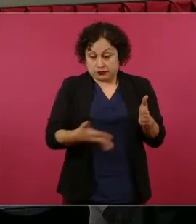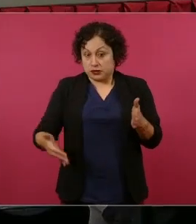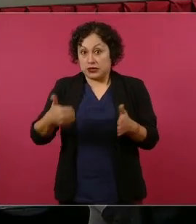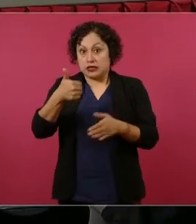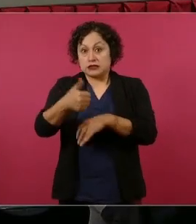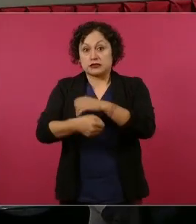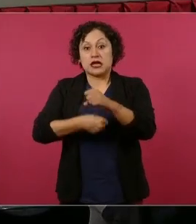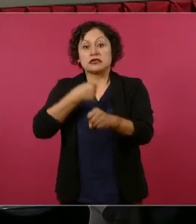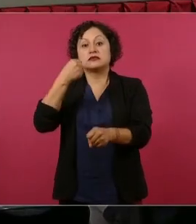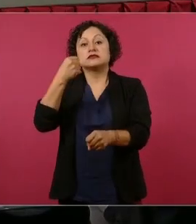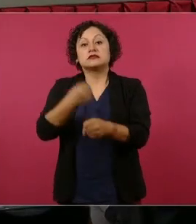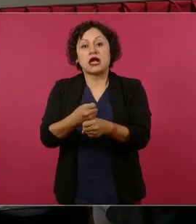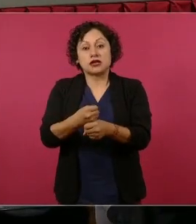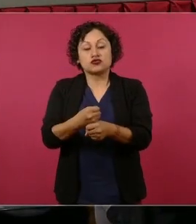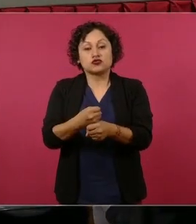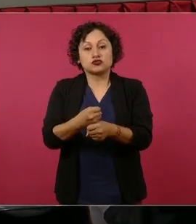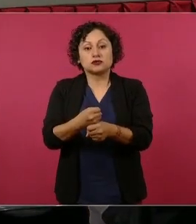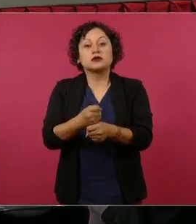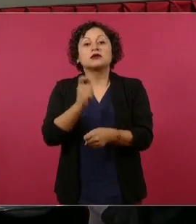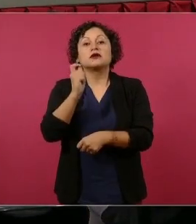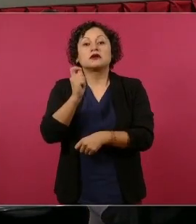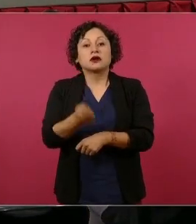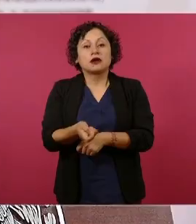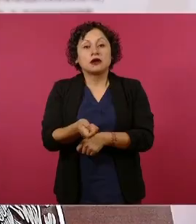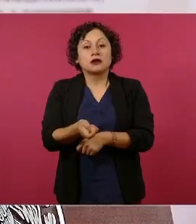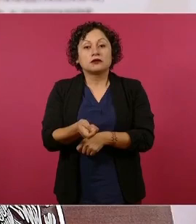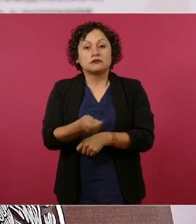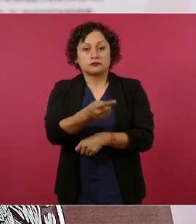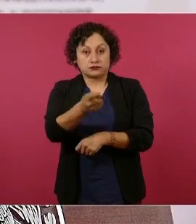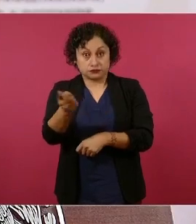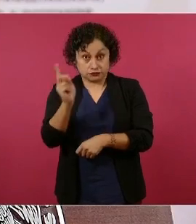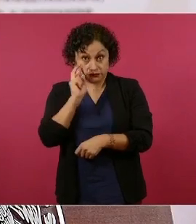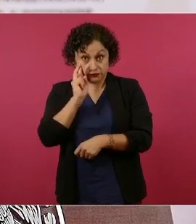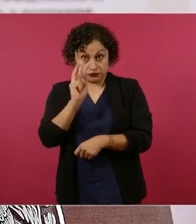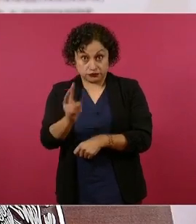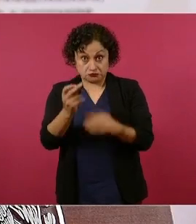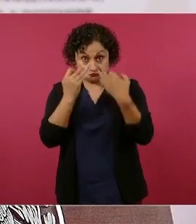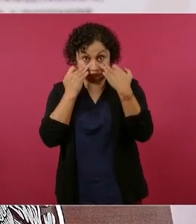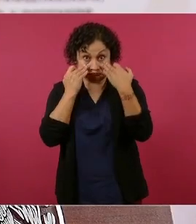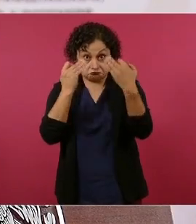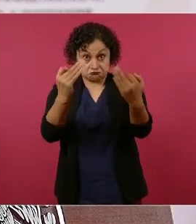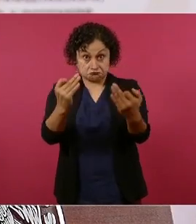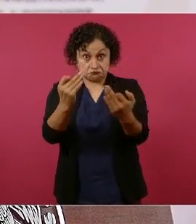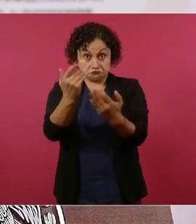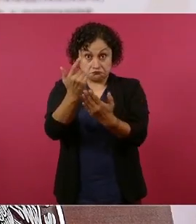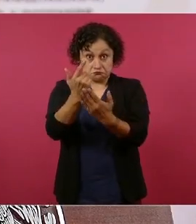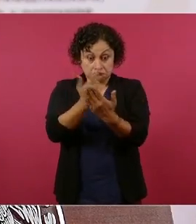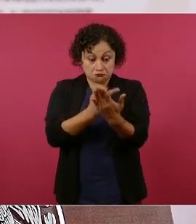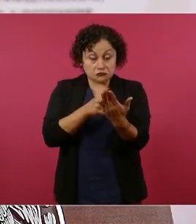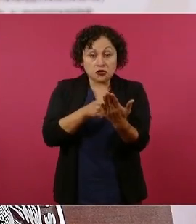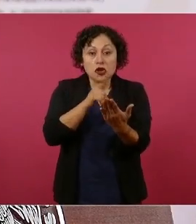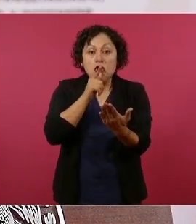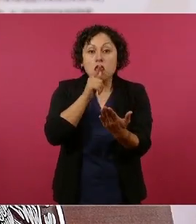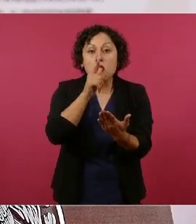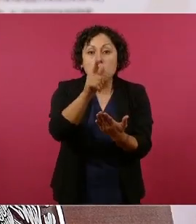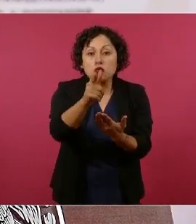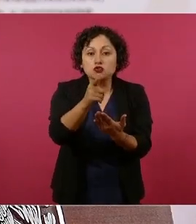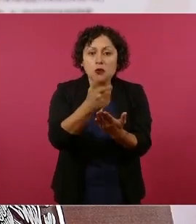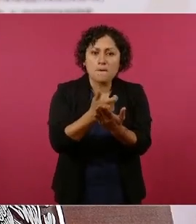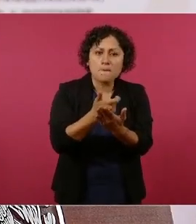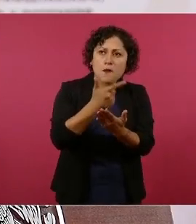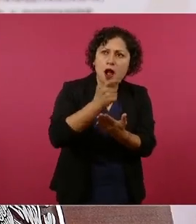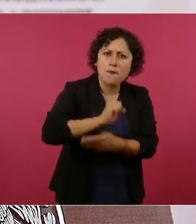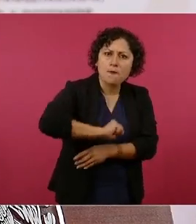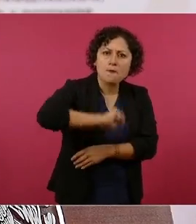muy cotidiano, no se subió el costo de la electricidad en los 6 años. El